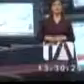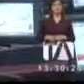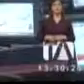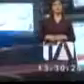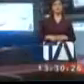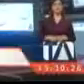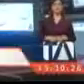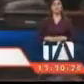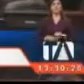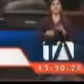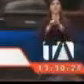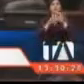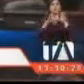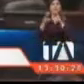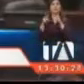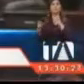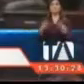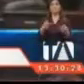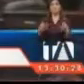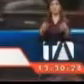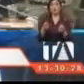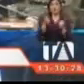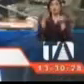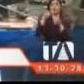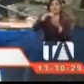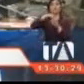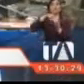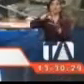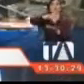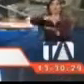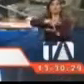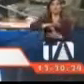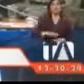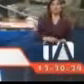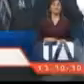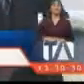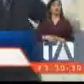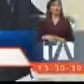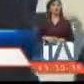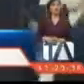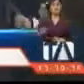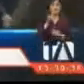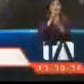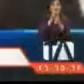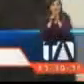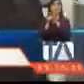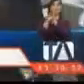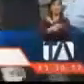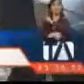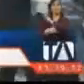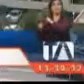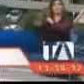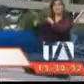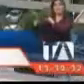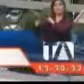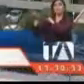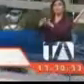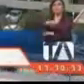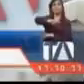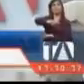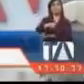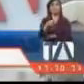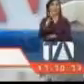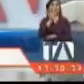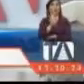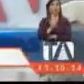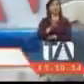La discusión sobre la ley de comunicación se intensifica en la Asamblea Nacional. Esto tras la denuncia y sanción del superintendente de comunicación